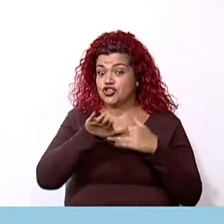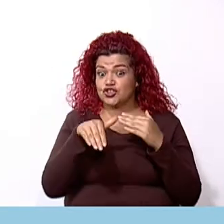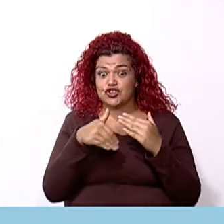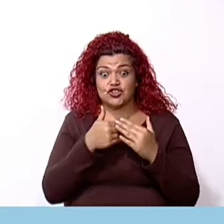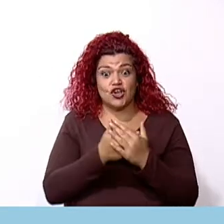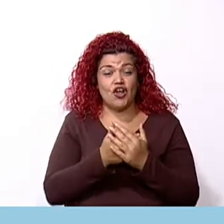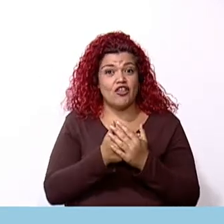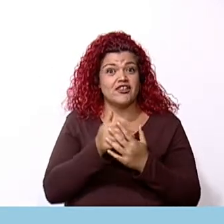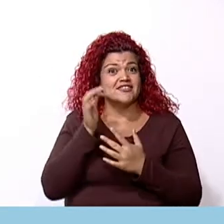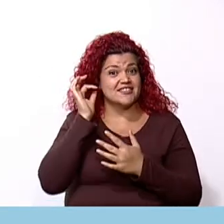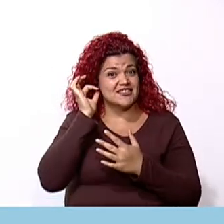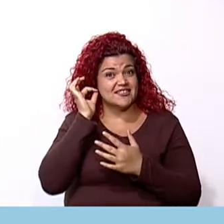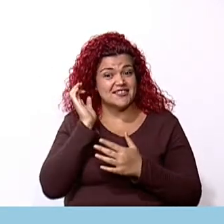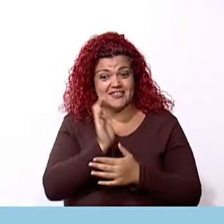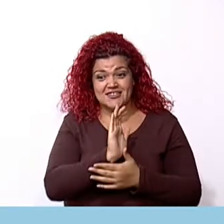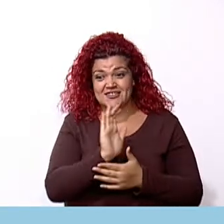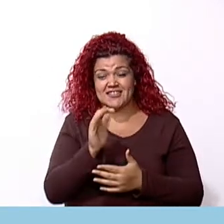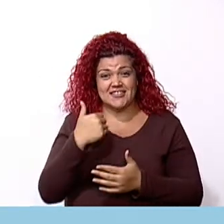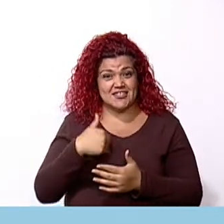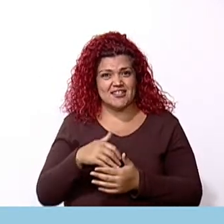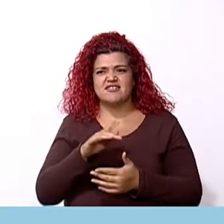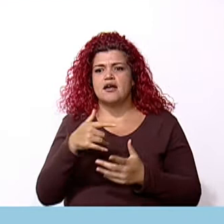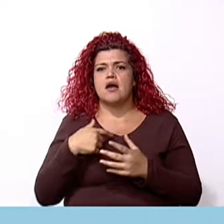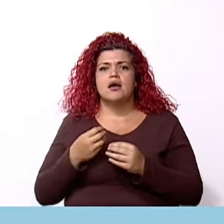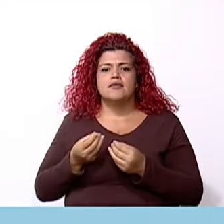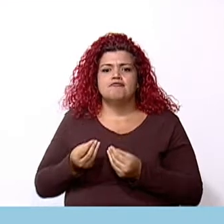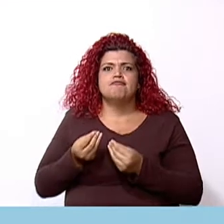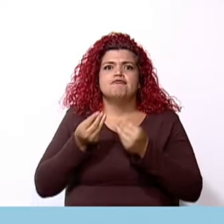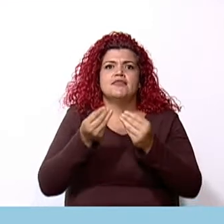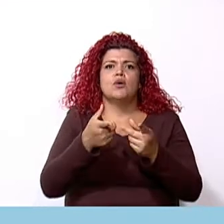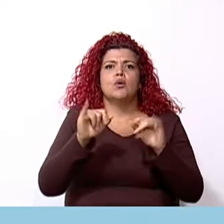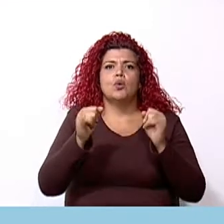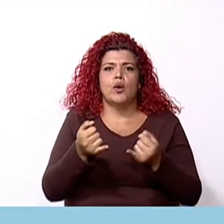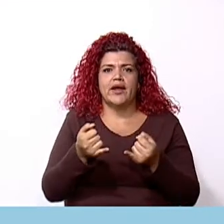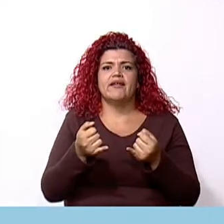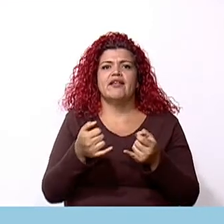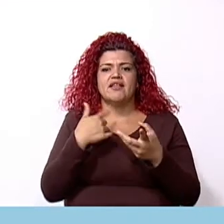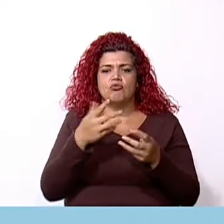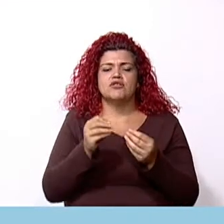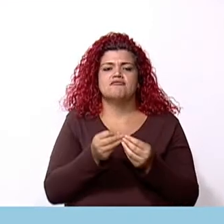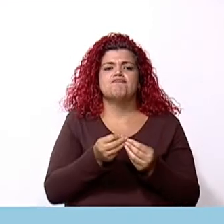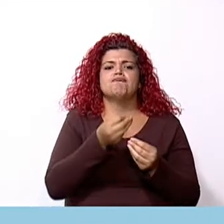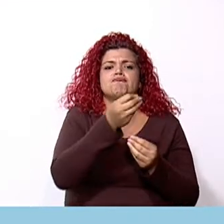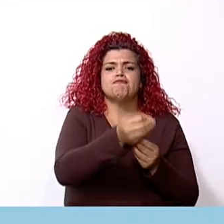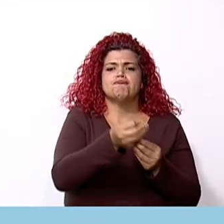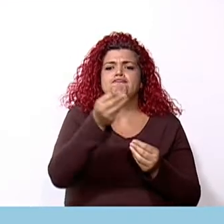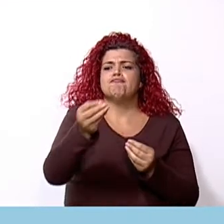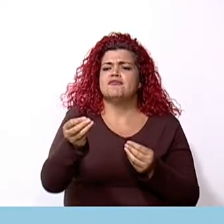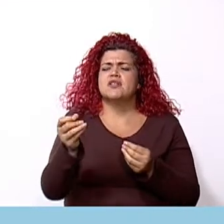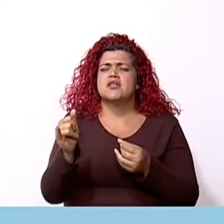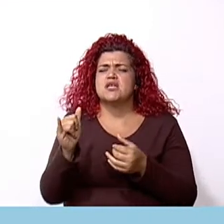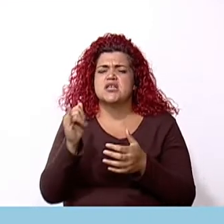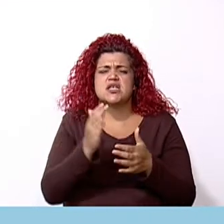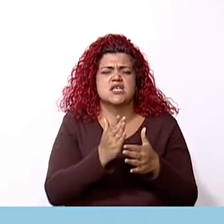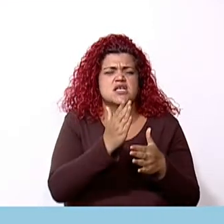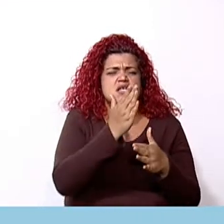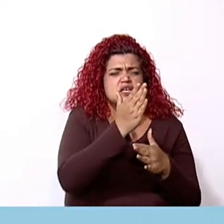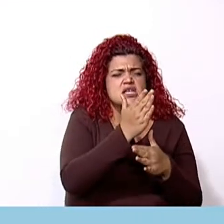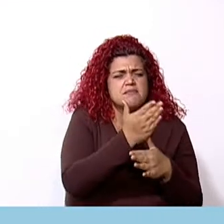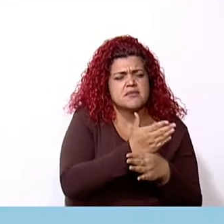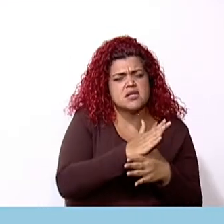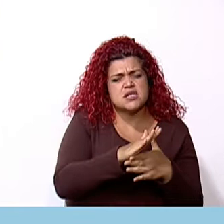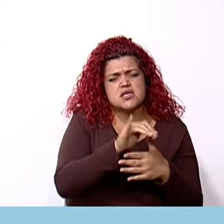todas los niños llevaron un juguete que luego se distribuyeron en partes iguales en